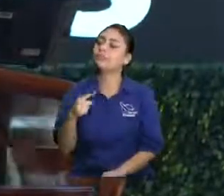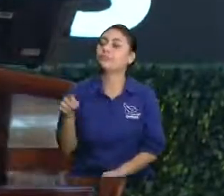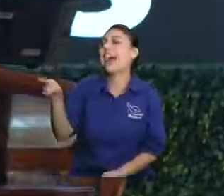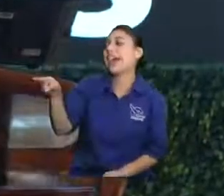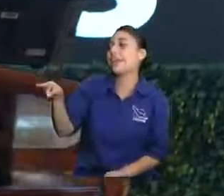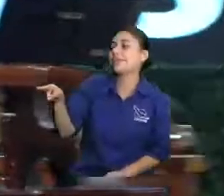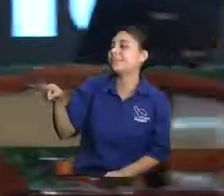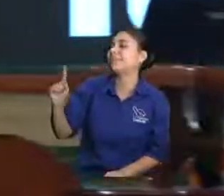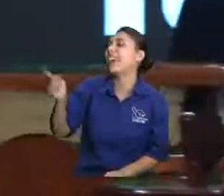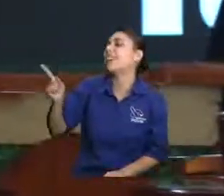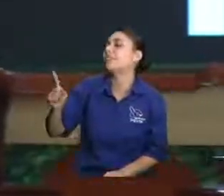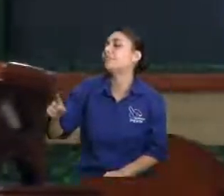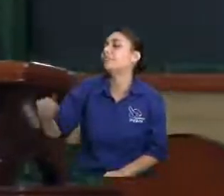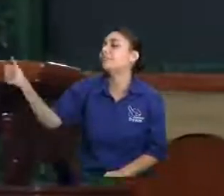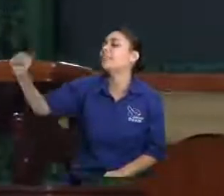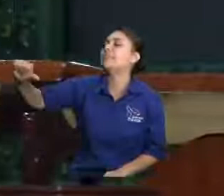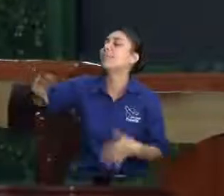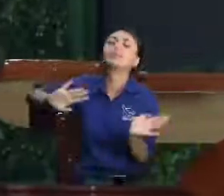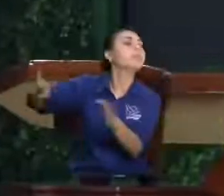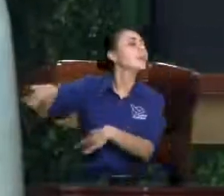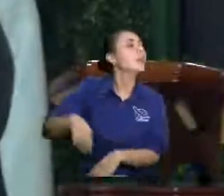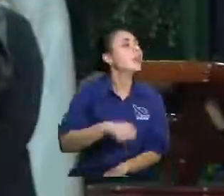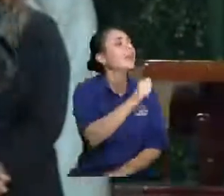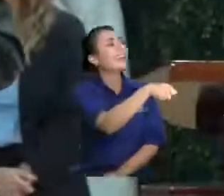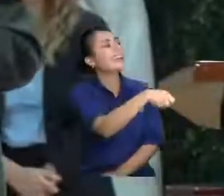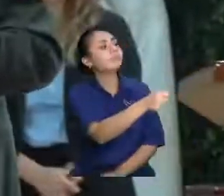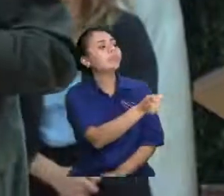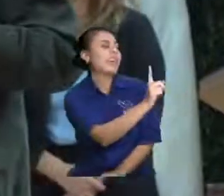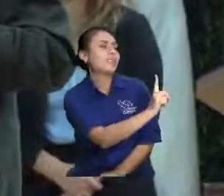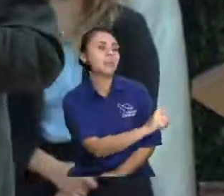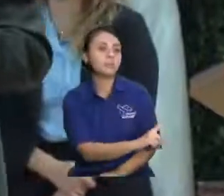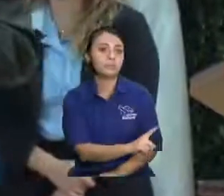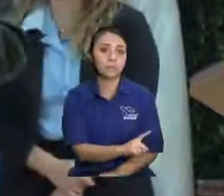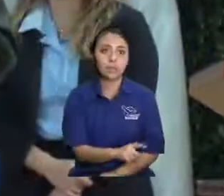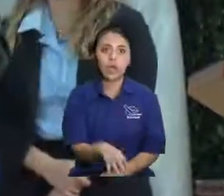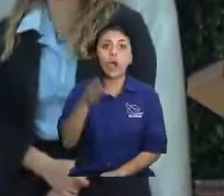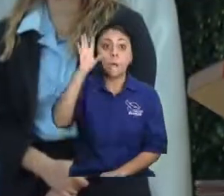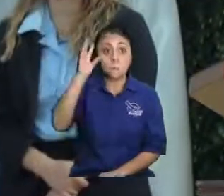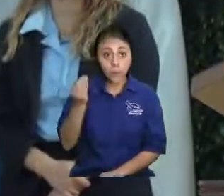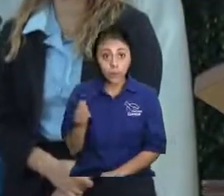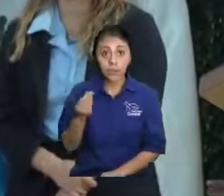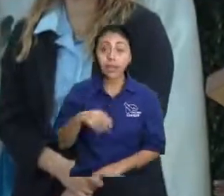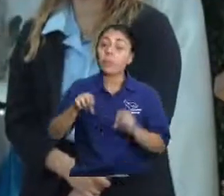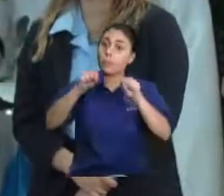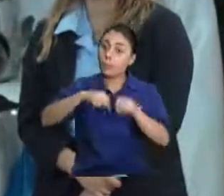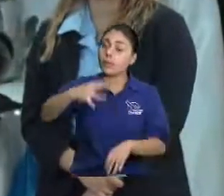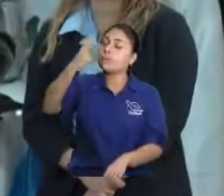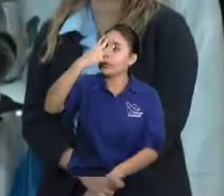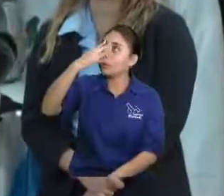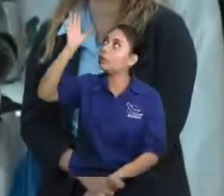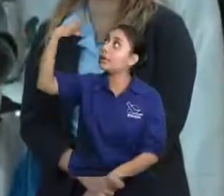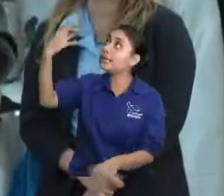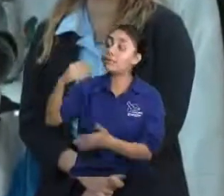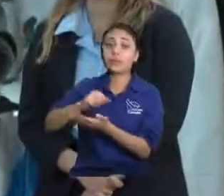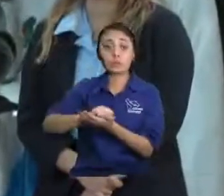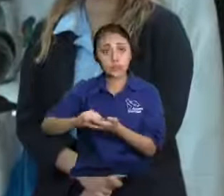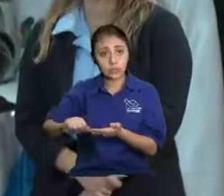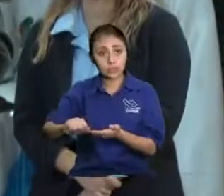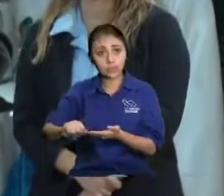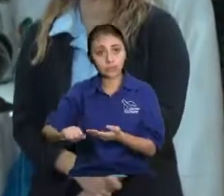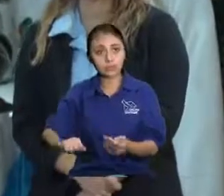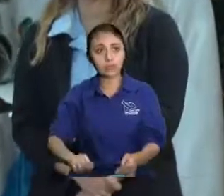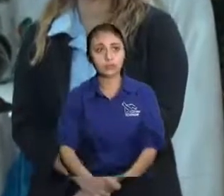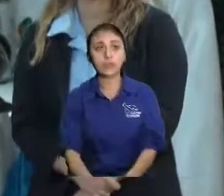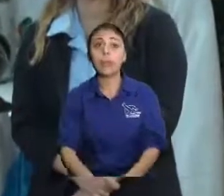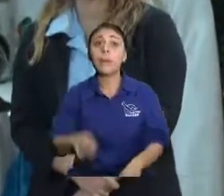no se lo pongo, se lo voy a poner al otro. Porque, óigame lo que le estoy diciendo, podría estar atentando contra el Espíritu Santo.